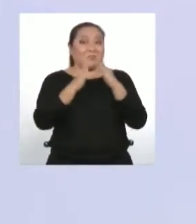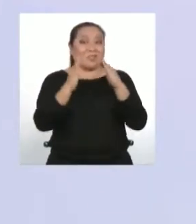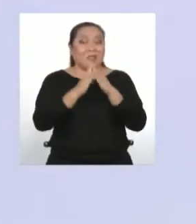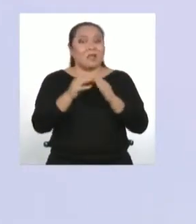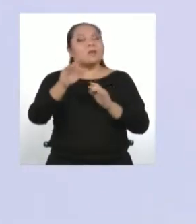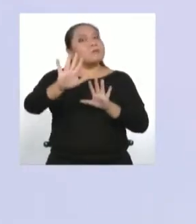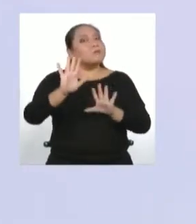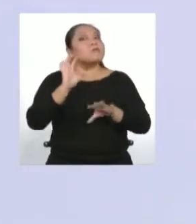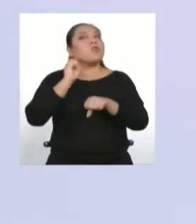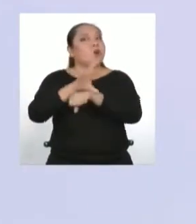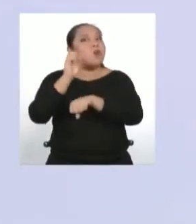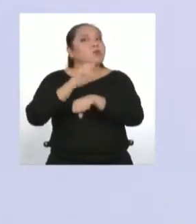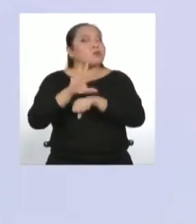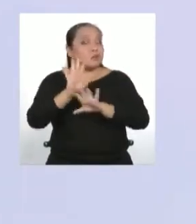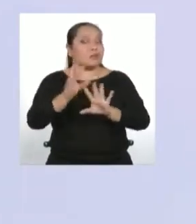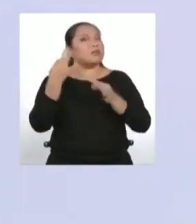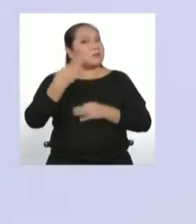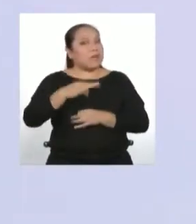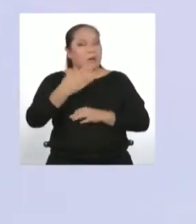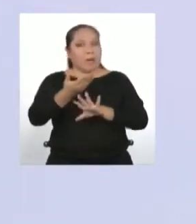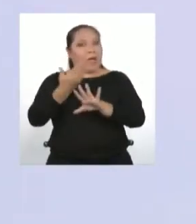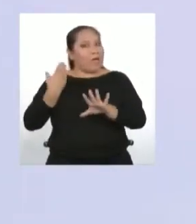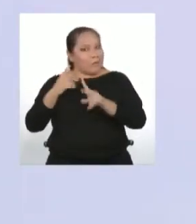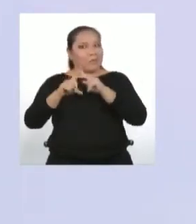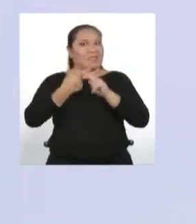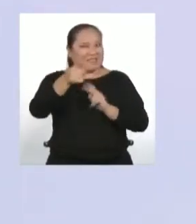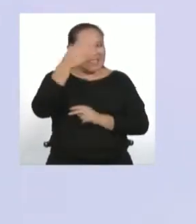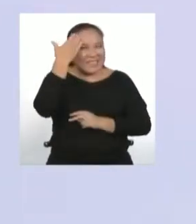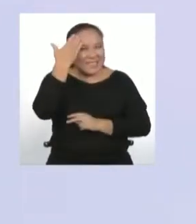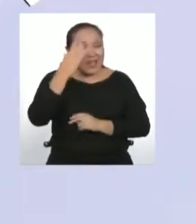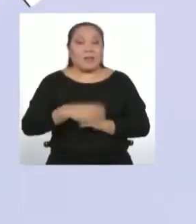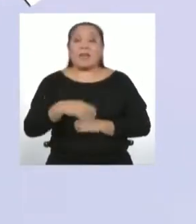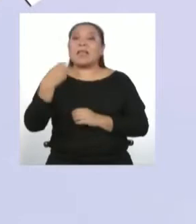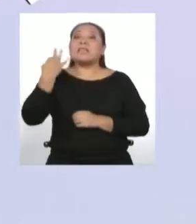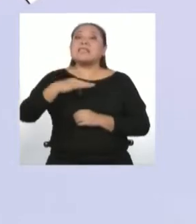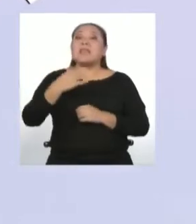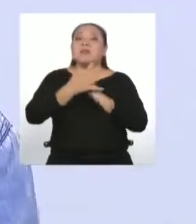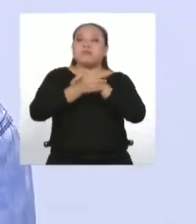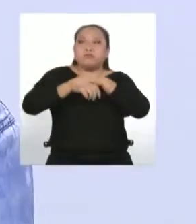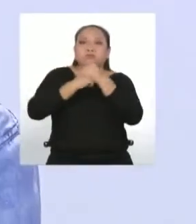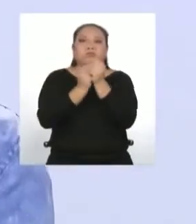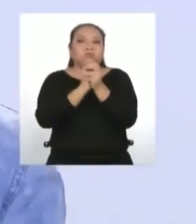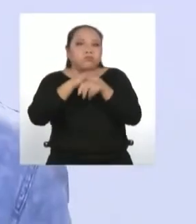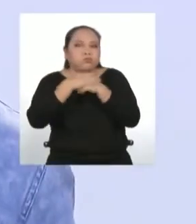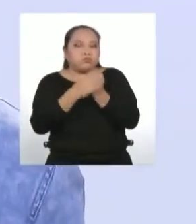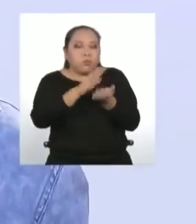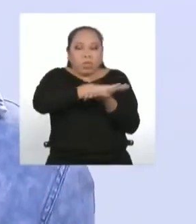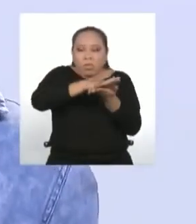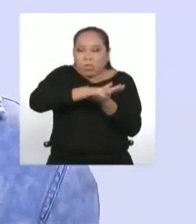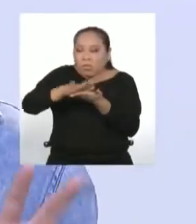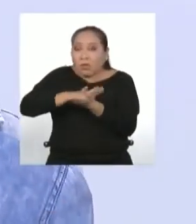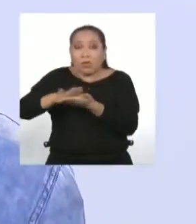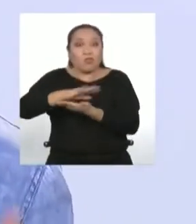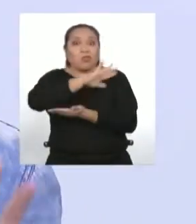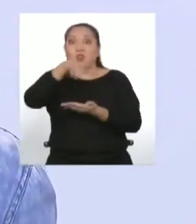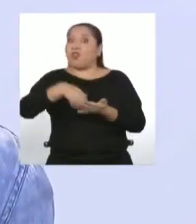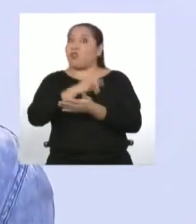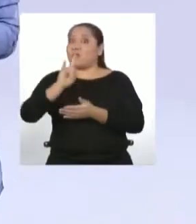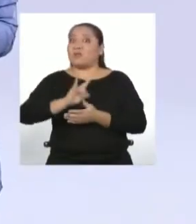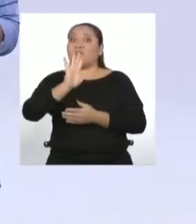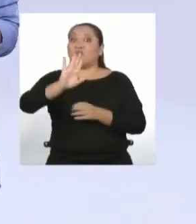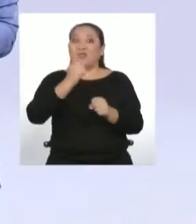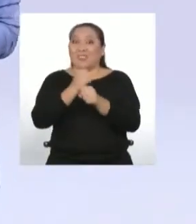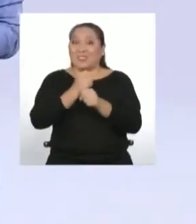la recomendación técnica antes de empezar, y ustedes ya la saben. Recuerden siempre lavarse las manos y limpiar todo lo que vayamos a usar en nuestra área de